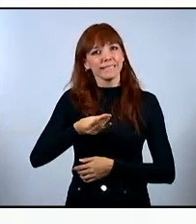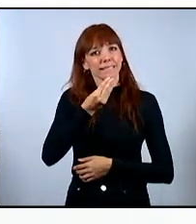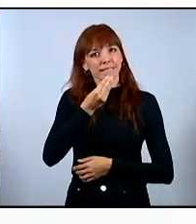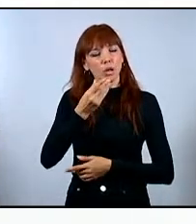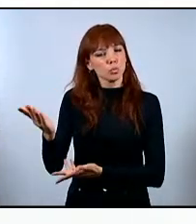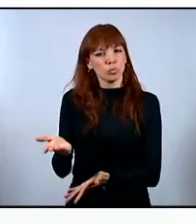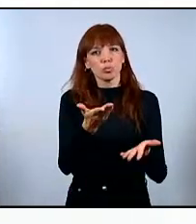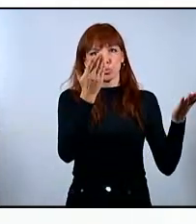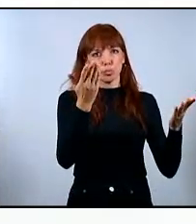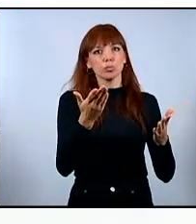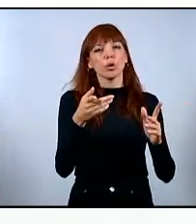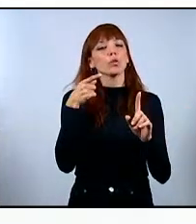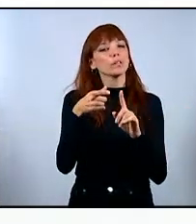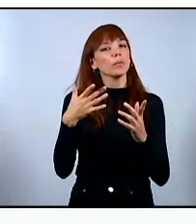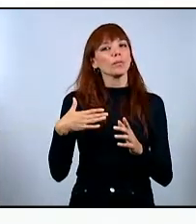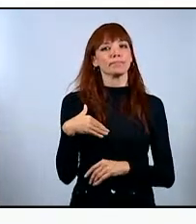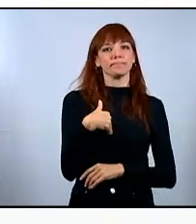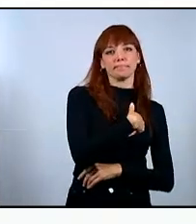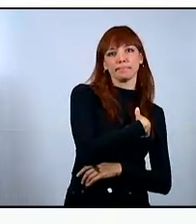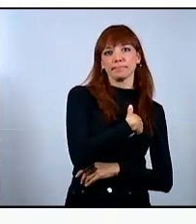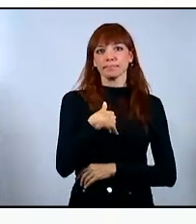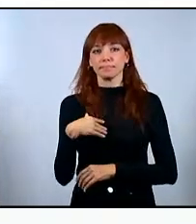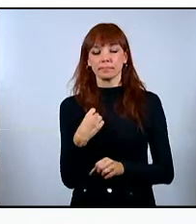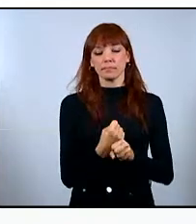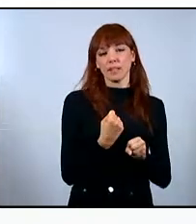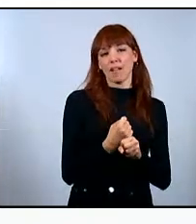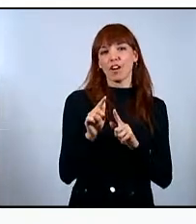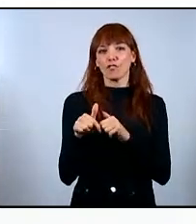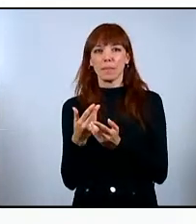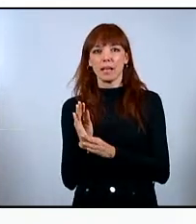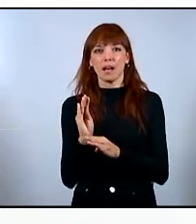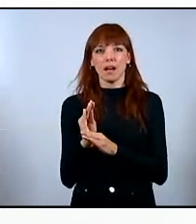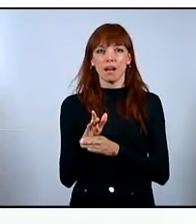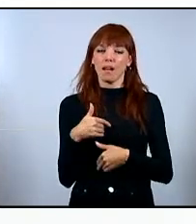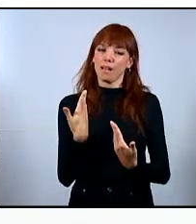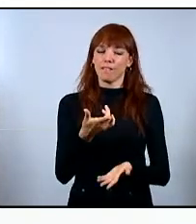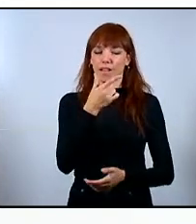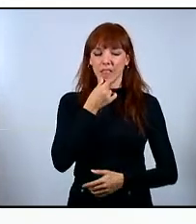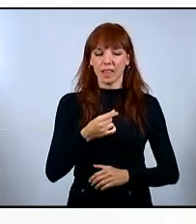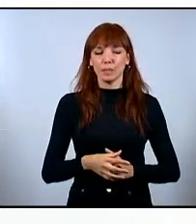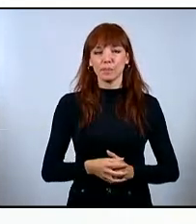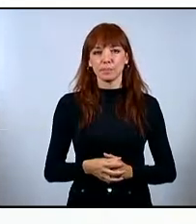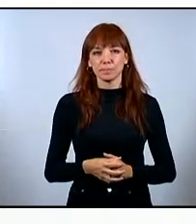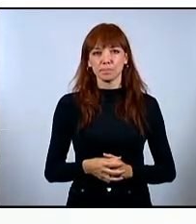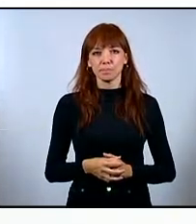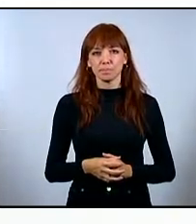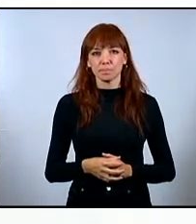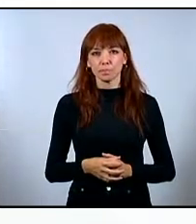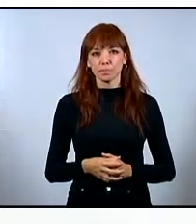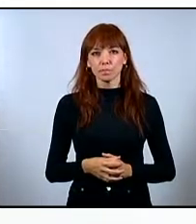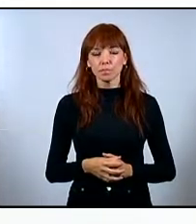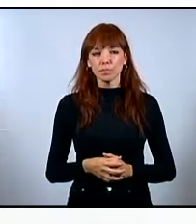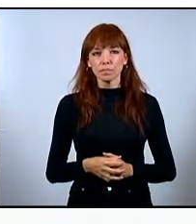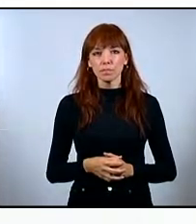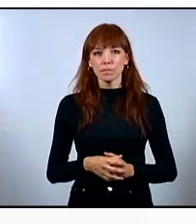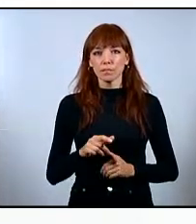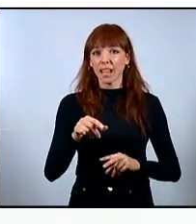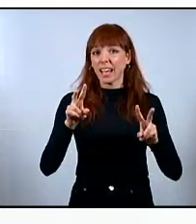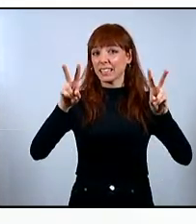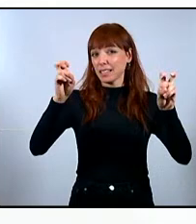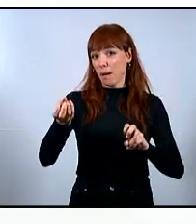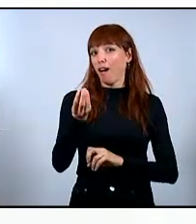la conciliación de la vida profesional y la vida familiar. A pesar de la politización de este